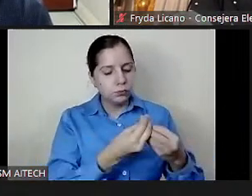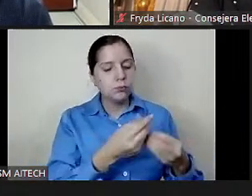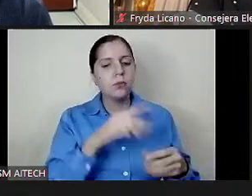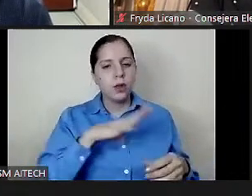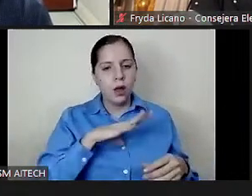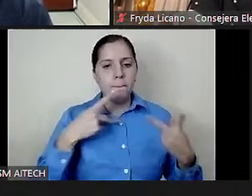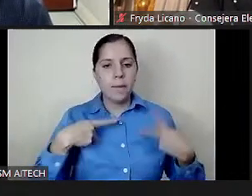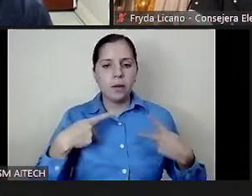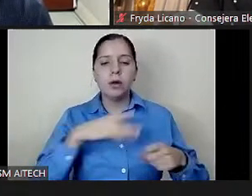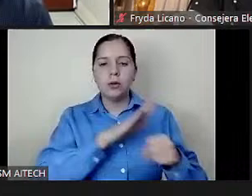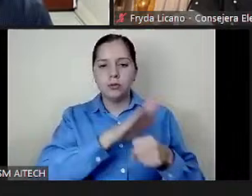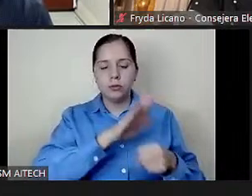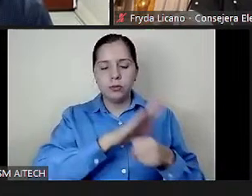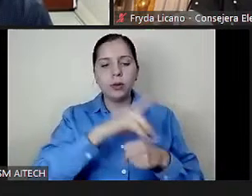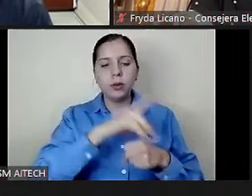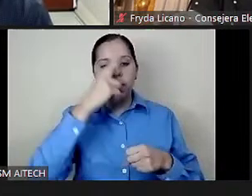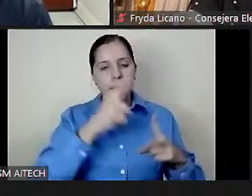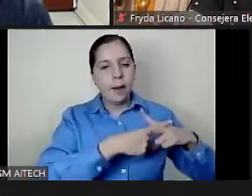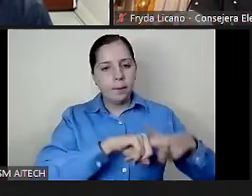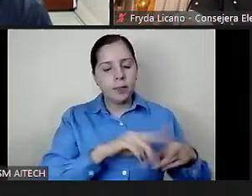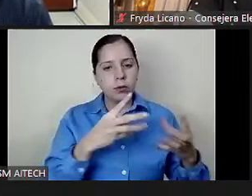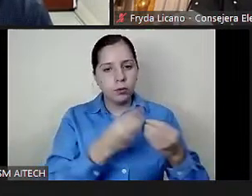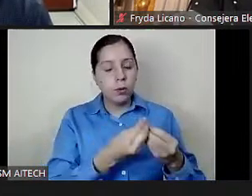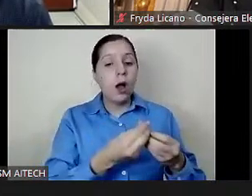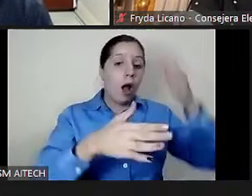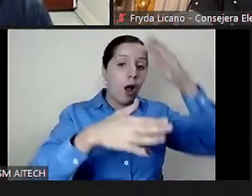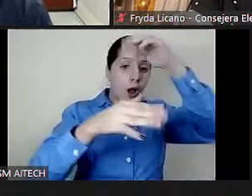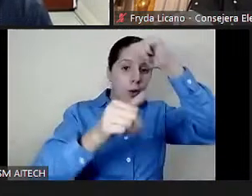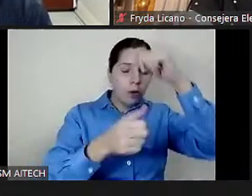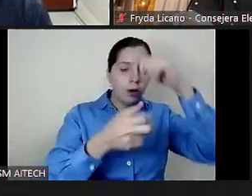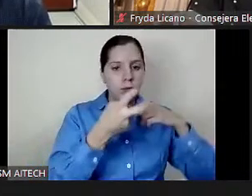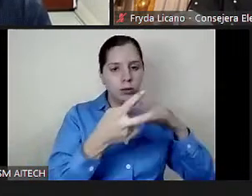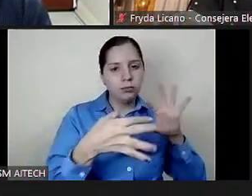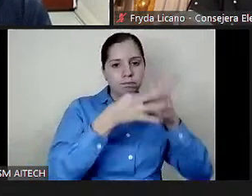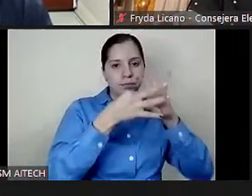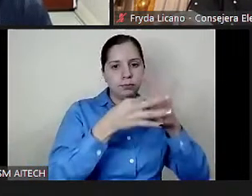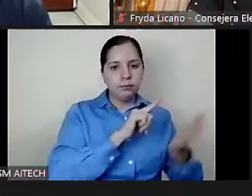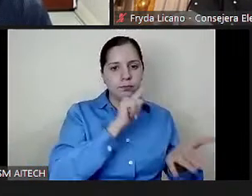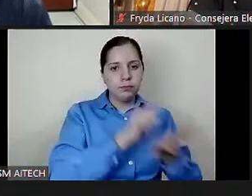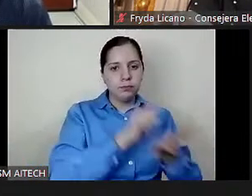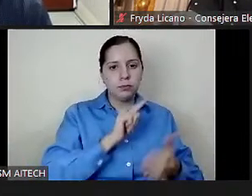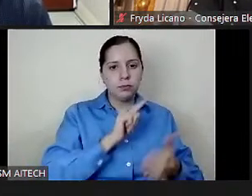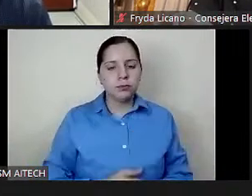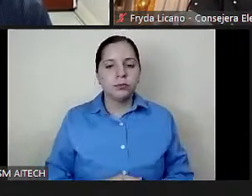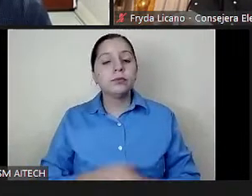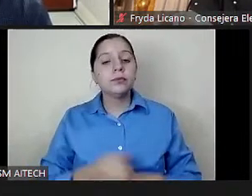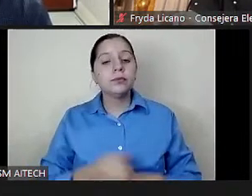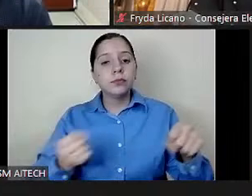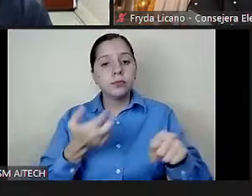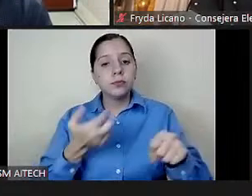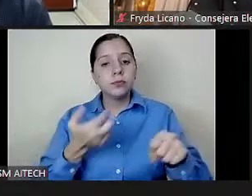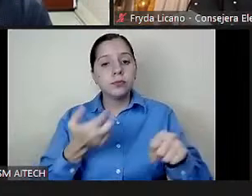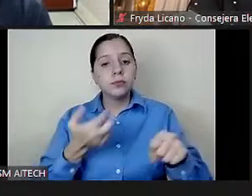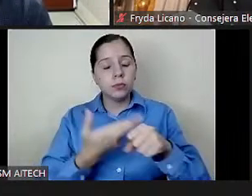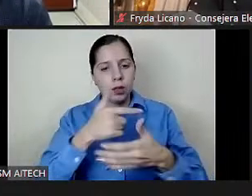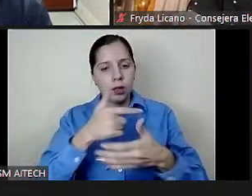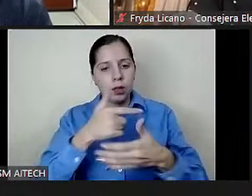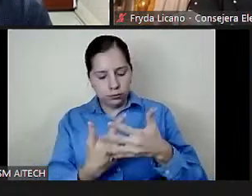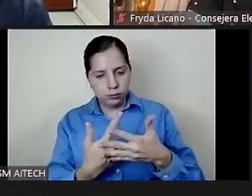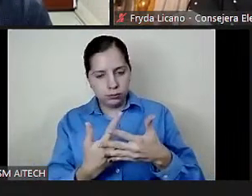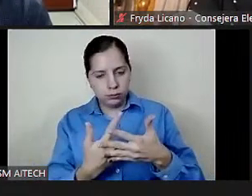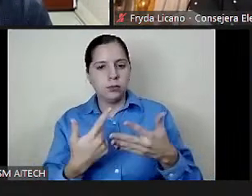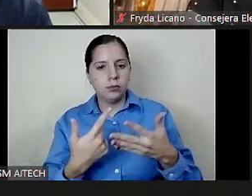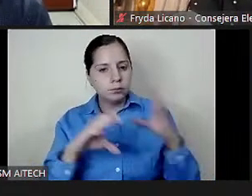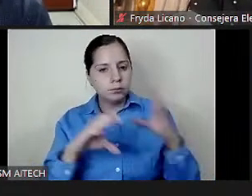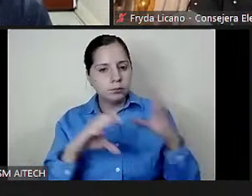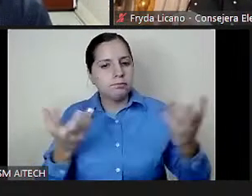legal necesario y en consecuencia los acuerdos que aquí se tomen serán legalmente válidos. Señor secretario, sirva de dar lectura al orden del día, si es tan amable.